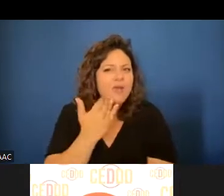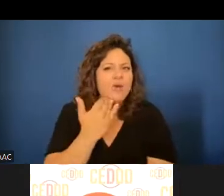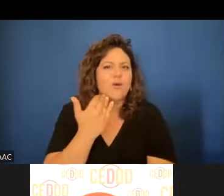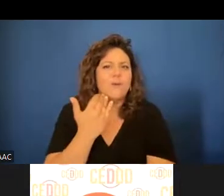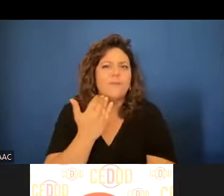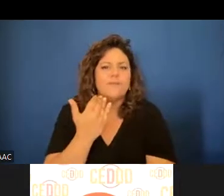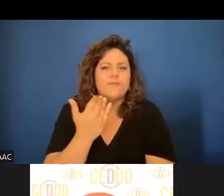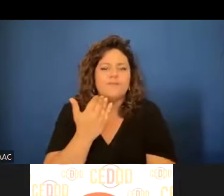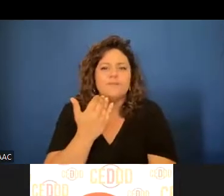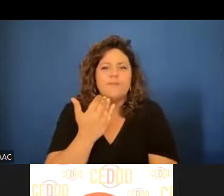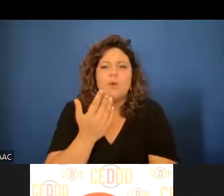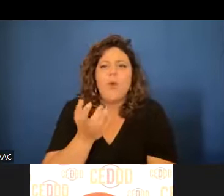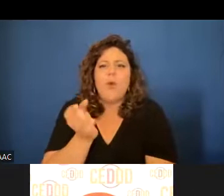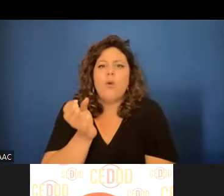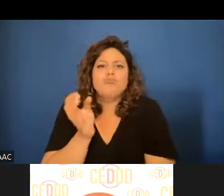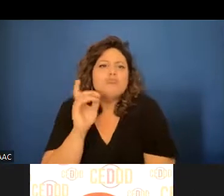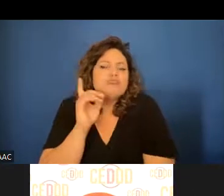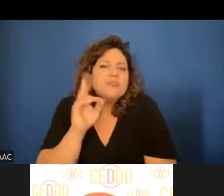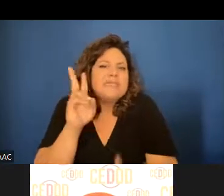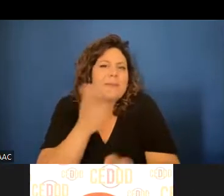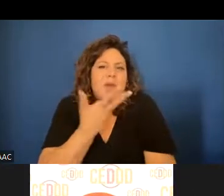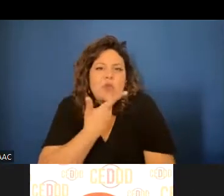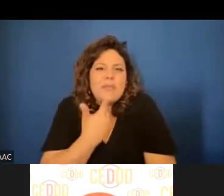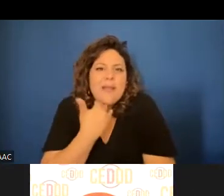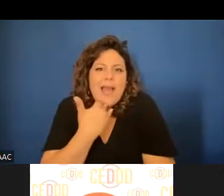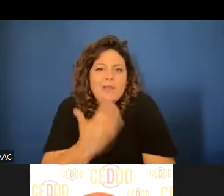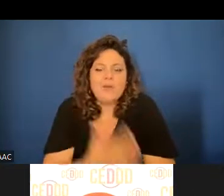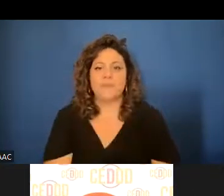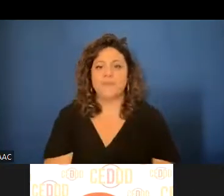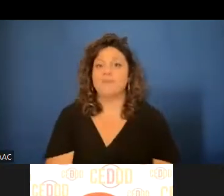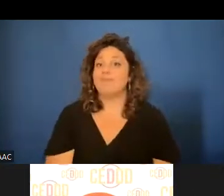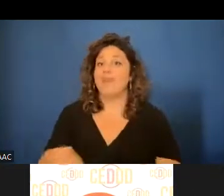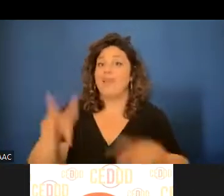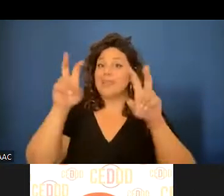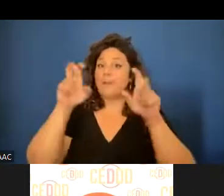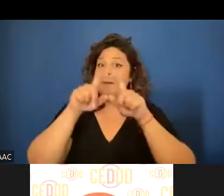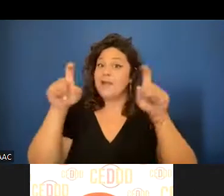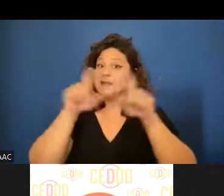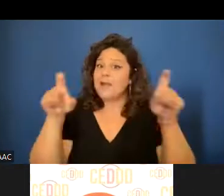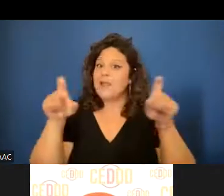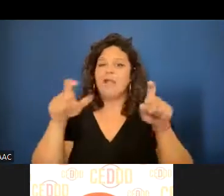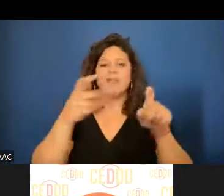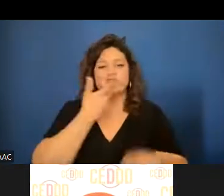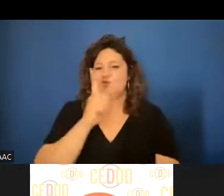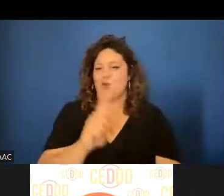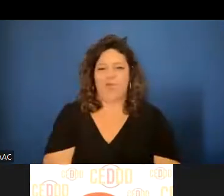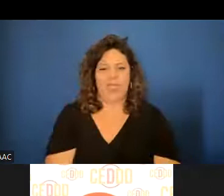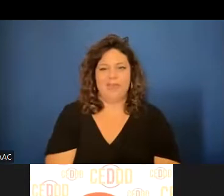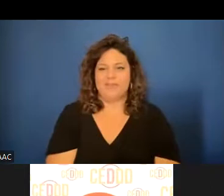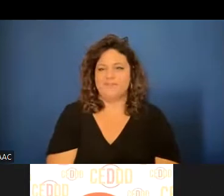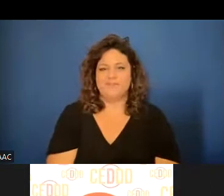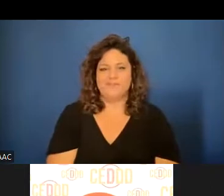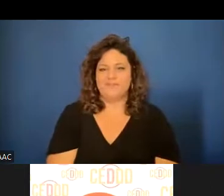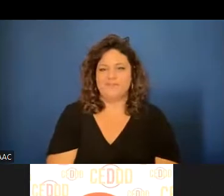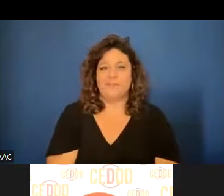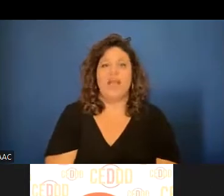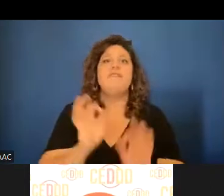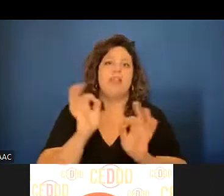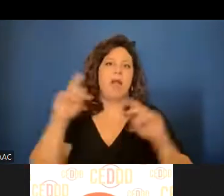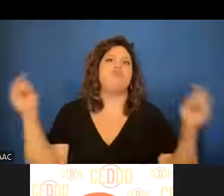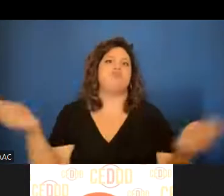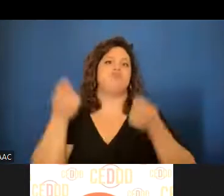mayor, es más probable que sufra enfermedades graves que una persona más joven. Al final, los seguros